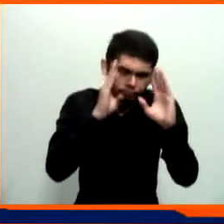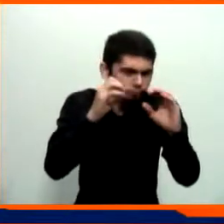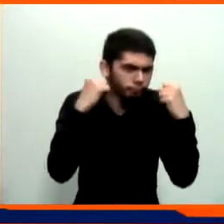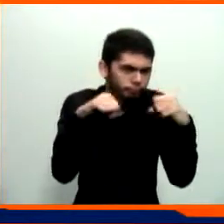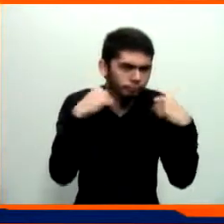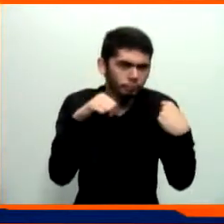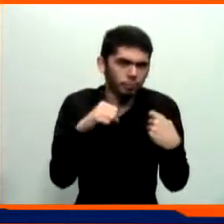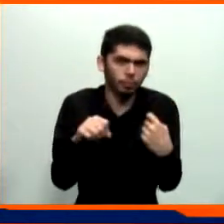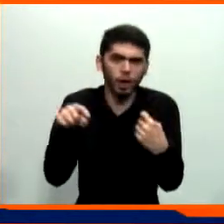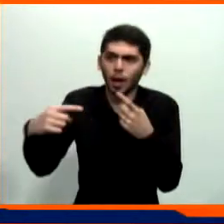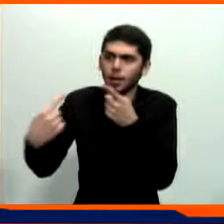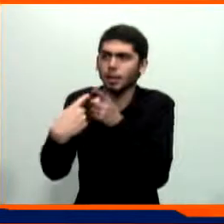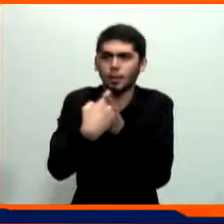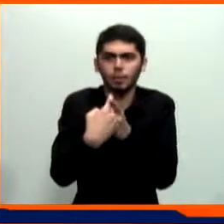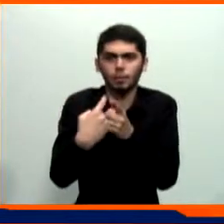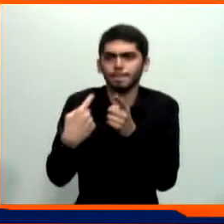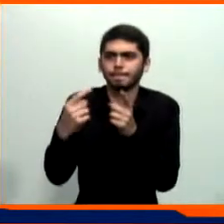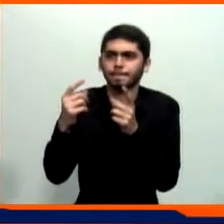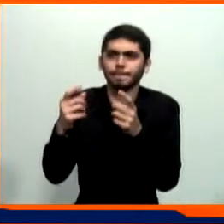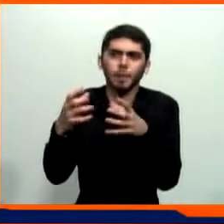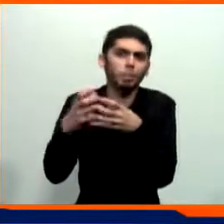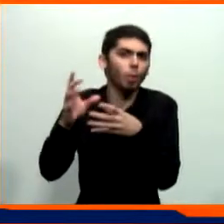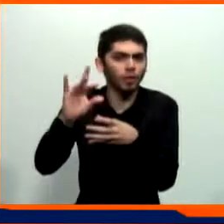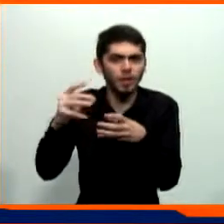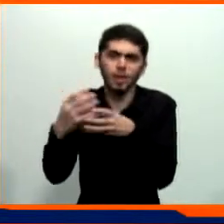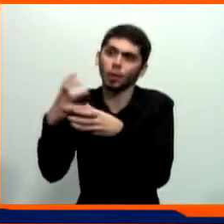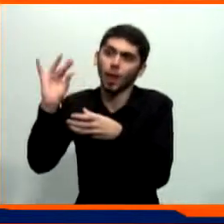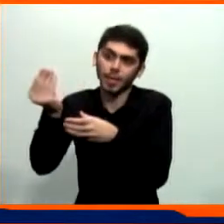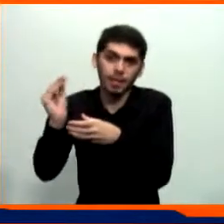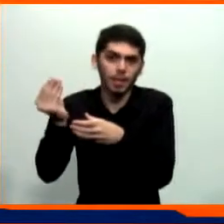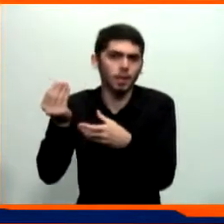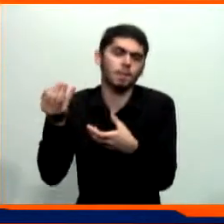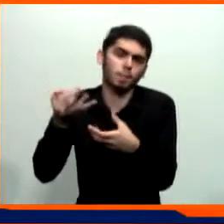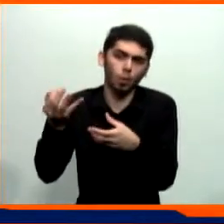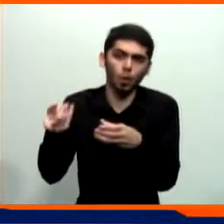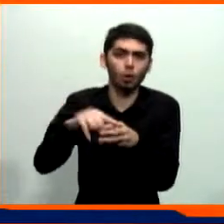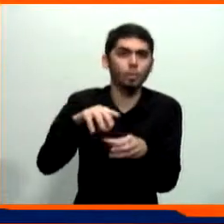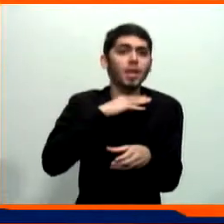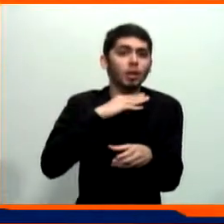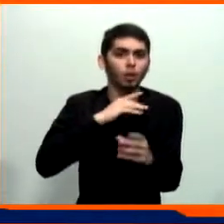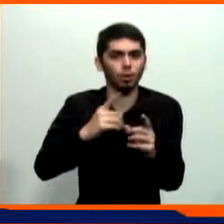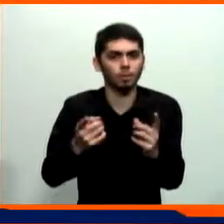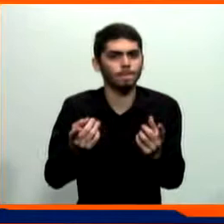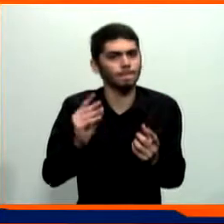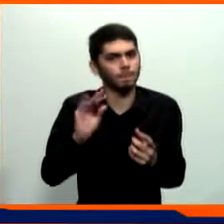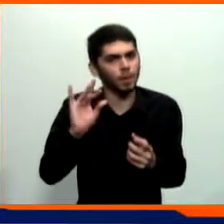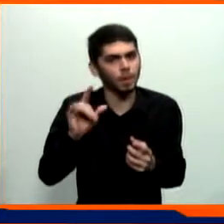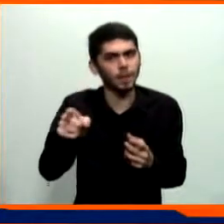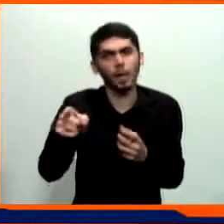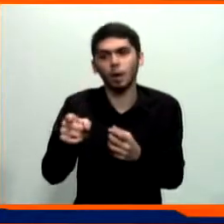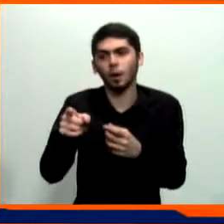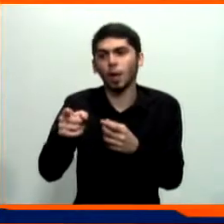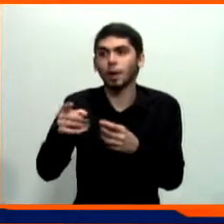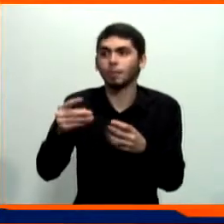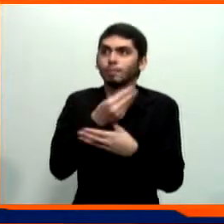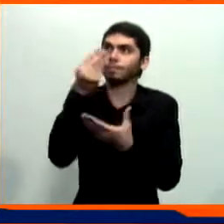es Brasil, y México porque es un esquema cerrado que va a ser el de la mayoría de los equipos que vamos a enfrentar en el Mundial. Si bien no clasificó, pero es un equipo que quedó quinto en América y